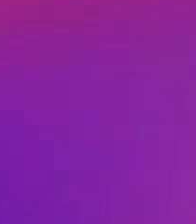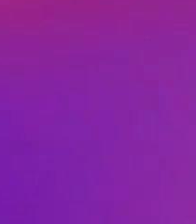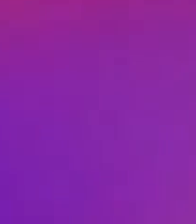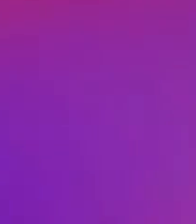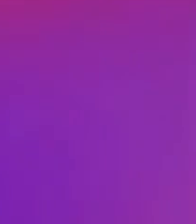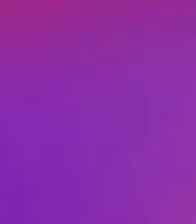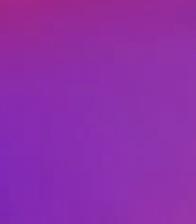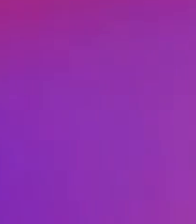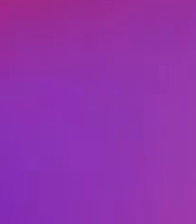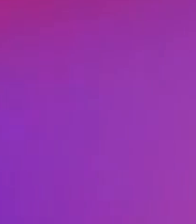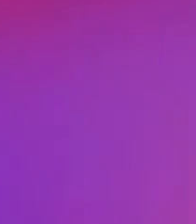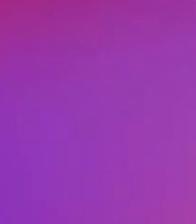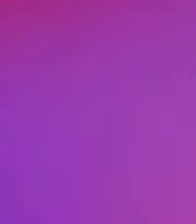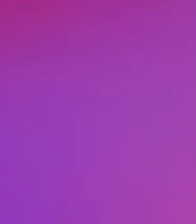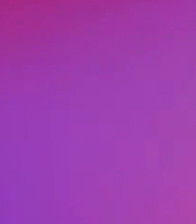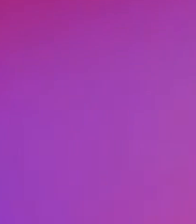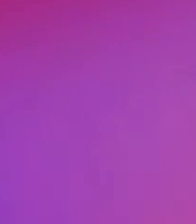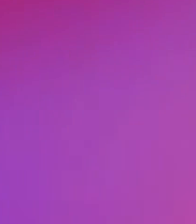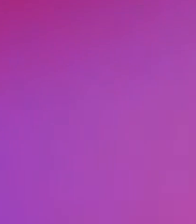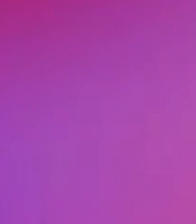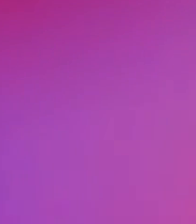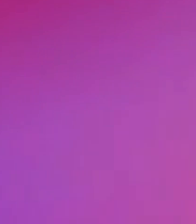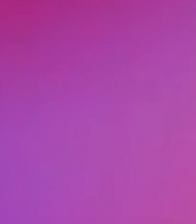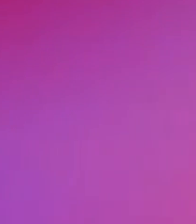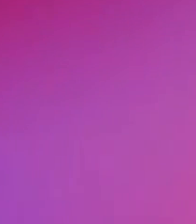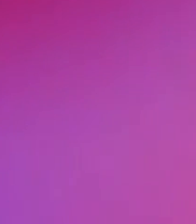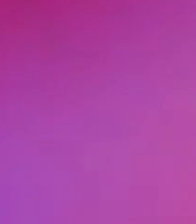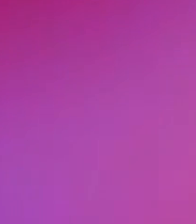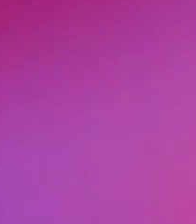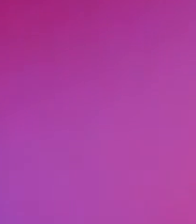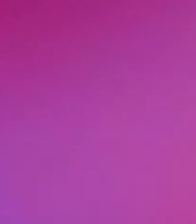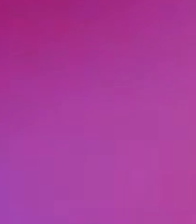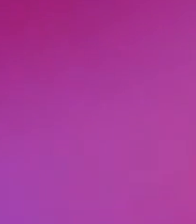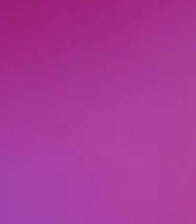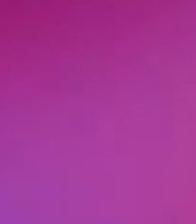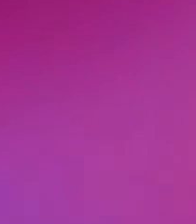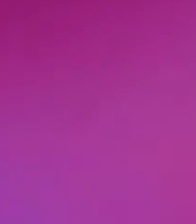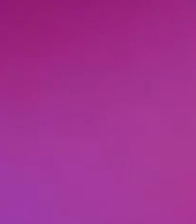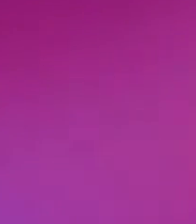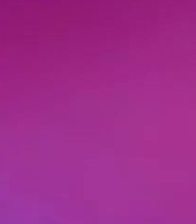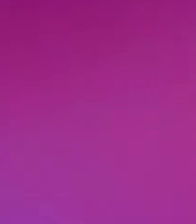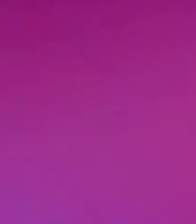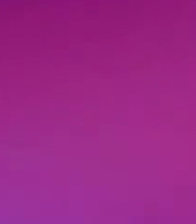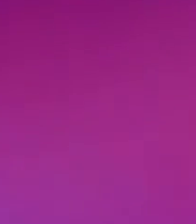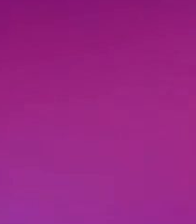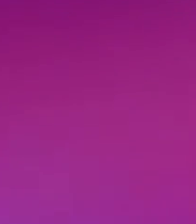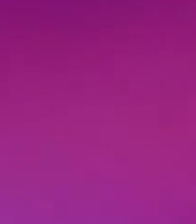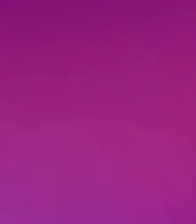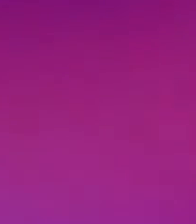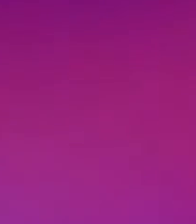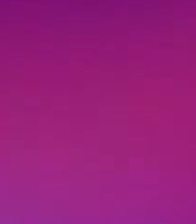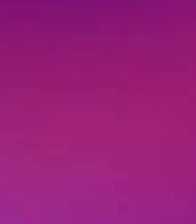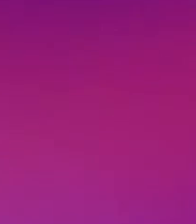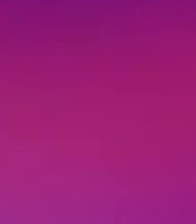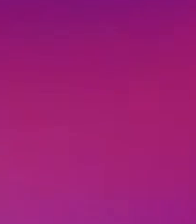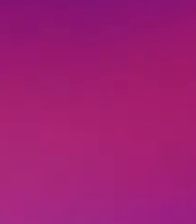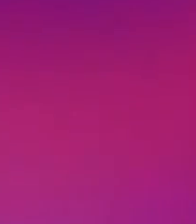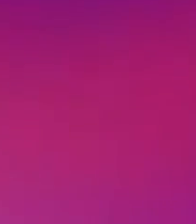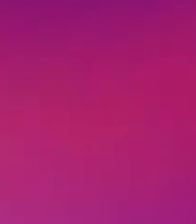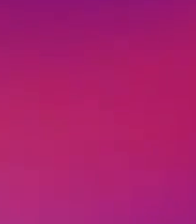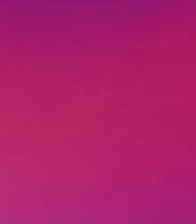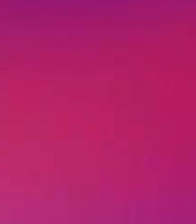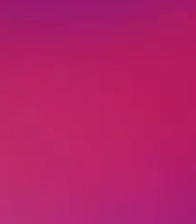Si requieres consultar los libros de texto en versión digital, recuerda que los puedes encontrar en la página conalitec.cep